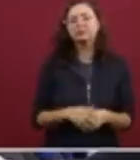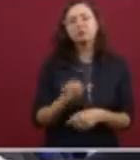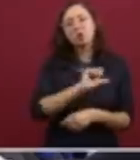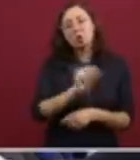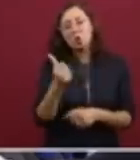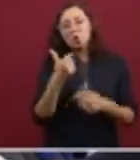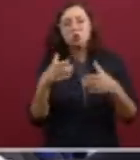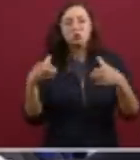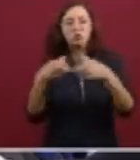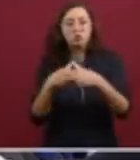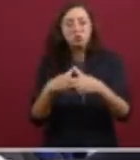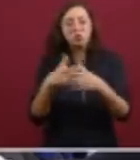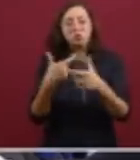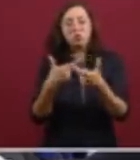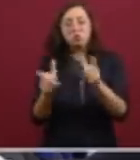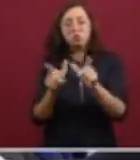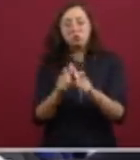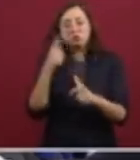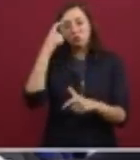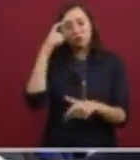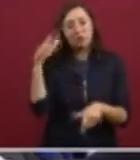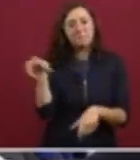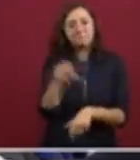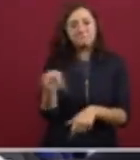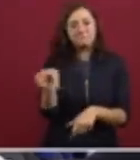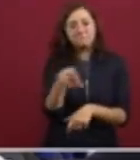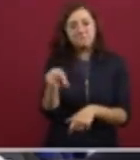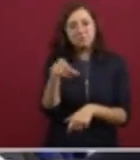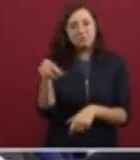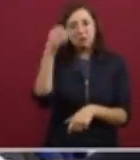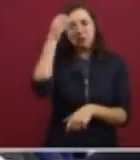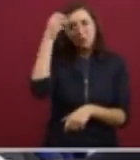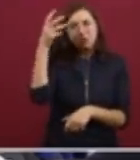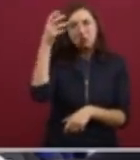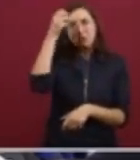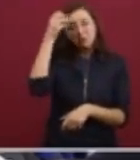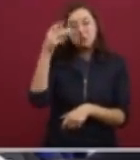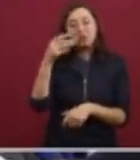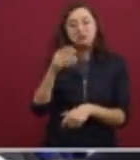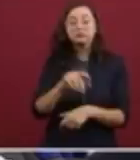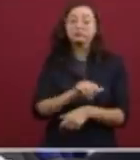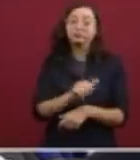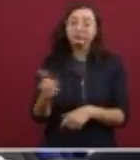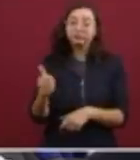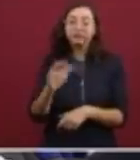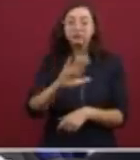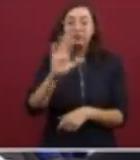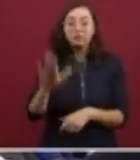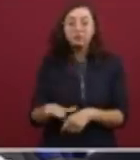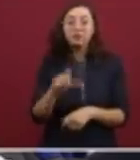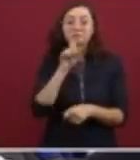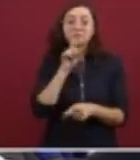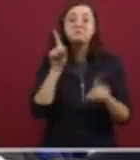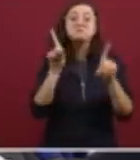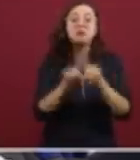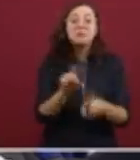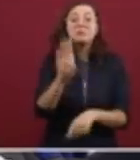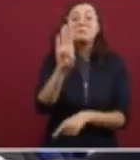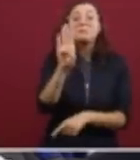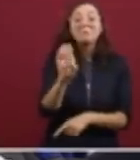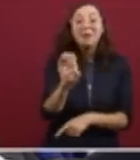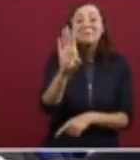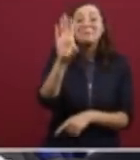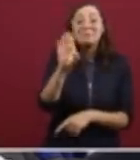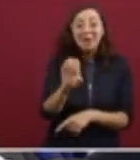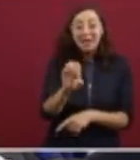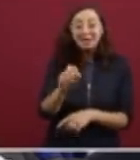pacientes, Parkinson, Alzheimer y la muerte. Esto fue probado con bebés. Muchas de las